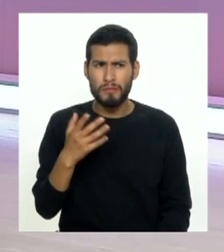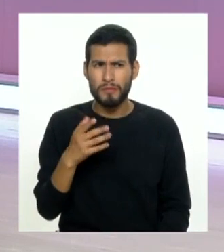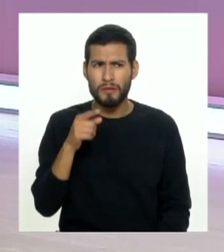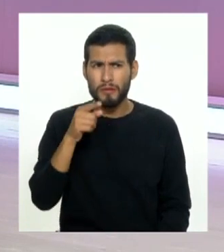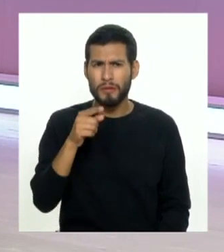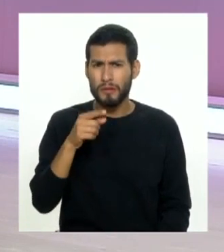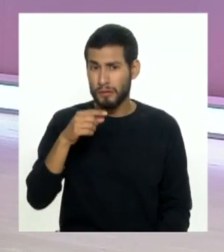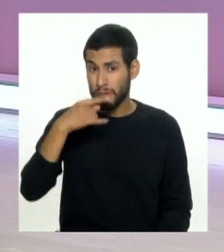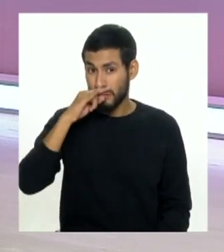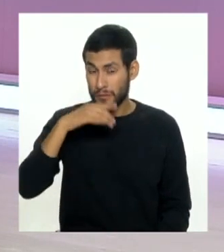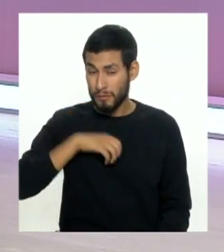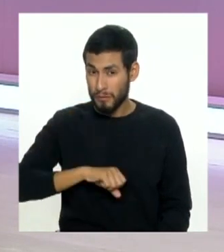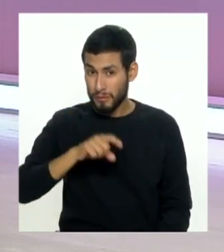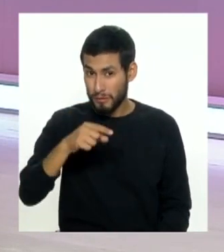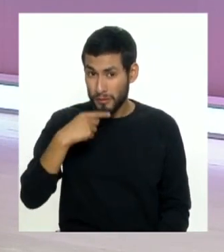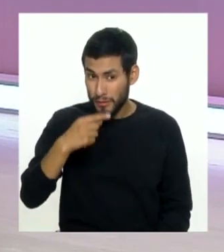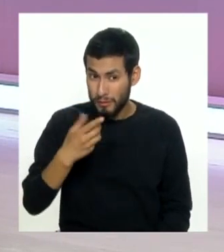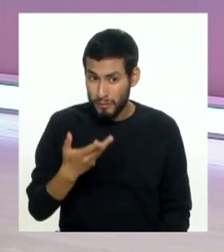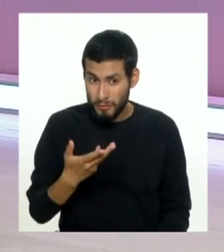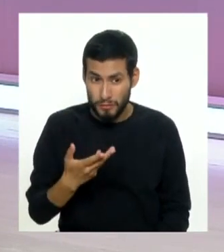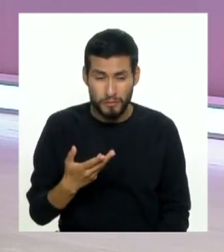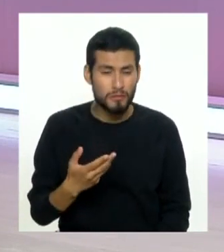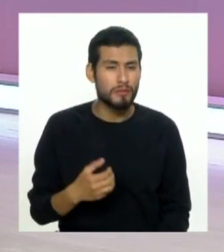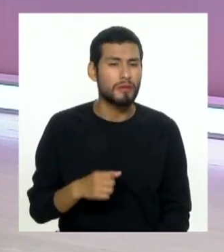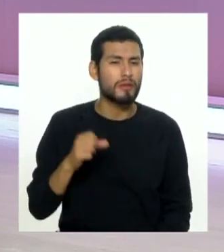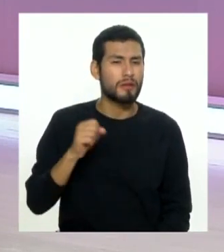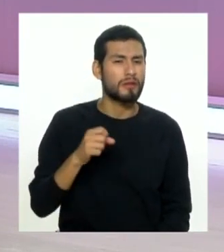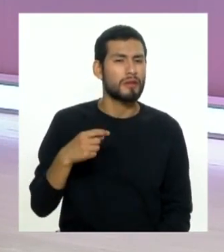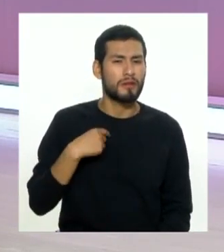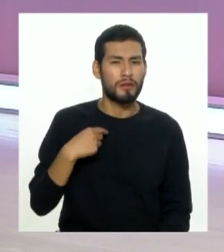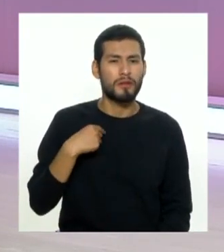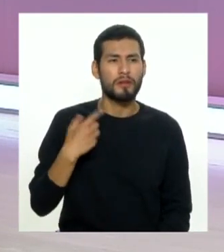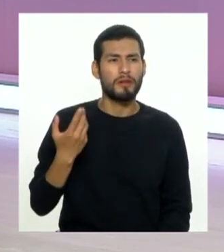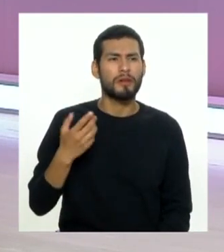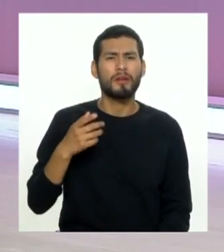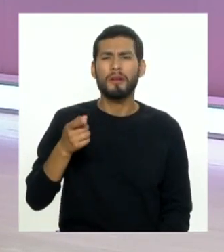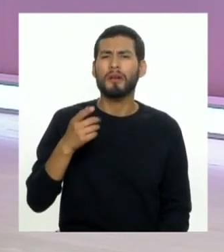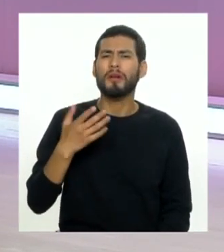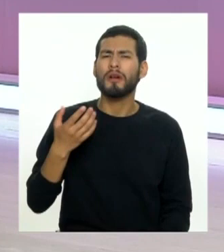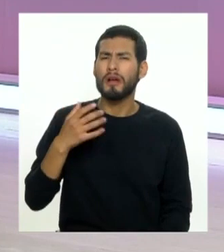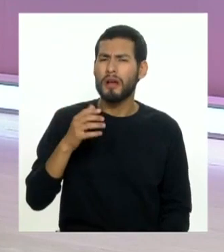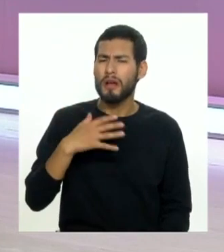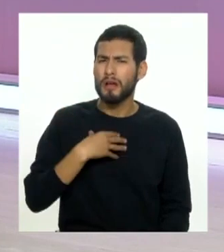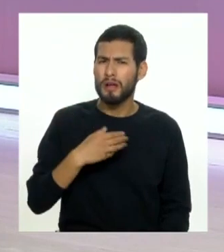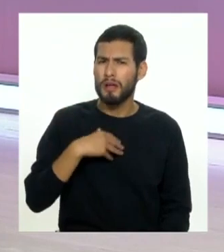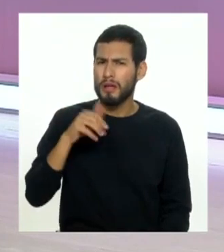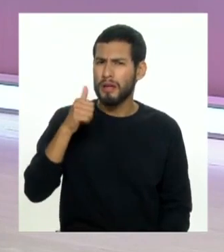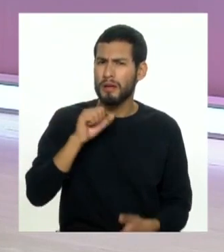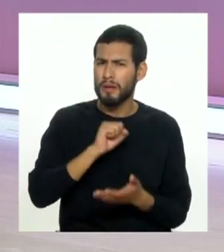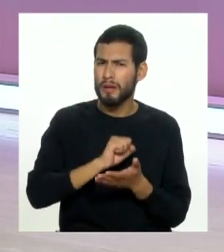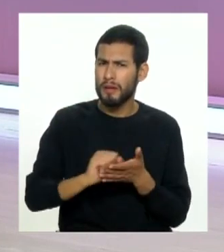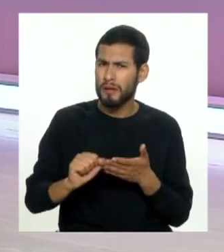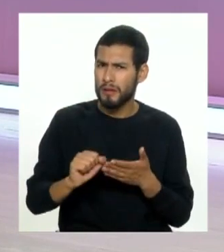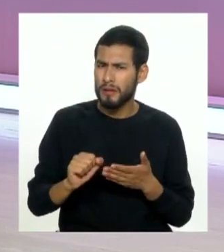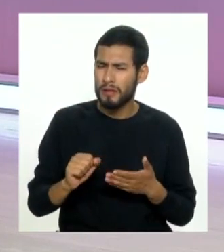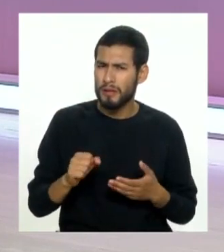de tu niño, ¿verdad? Sí, de mi celular estoy hablando, doctor. De 10 meses. ¿Qué es lo que tiene tu niño de 10